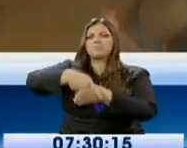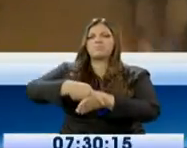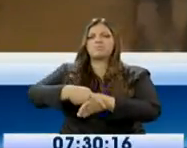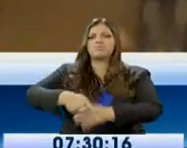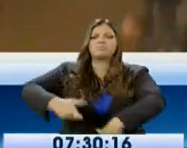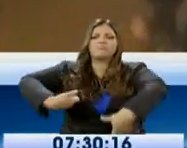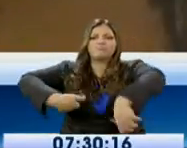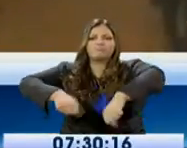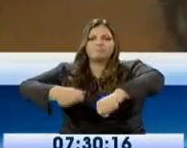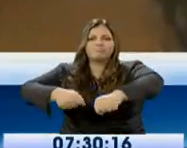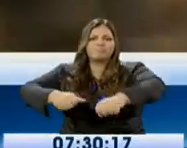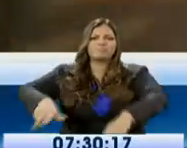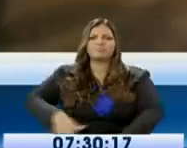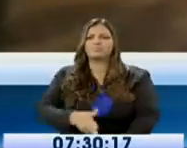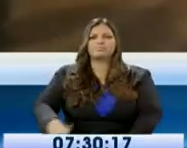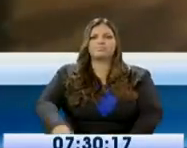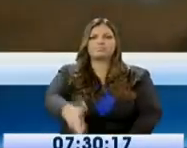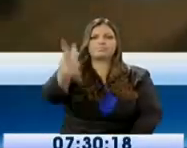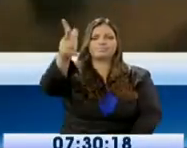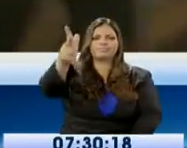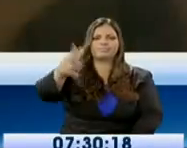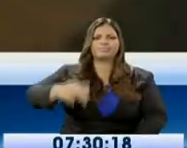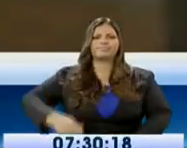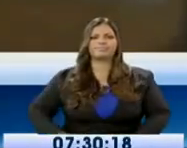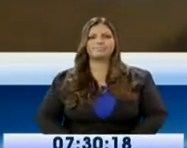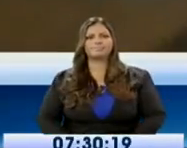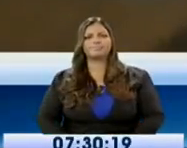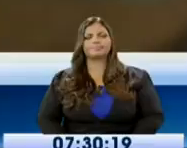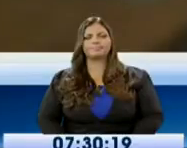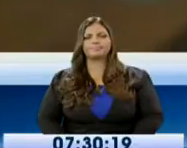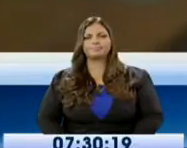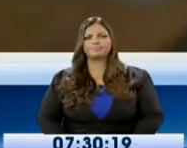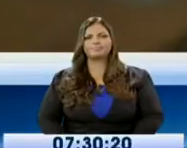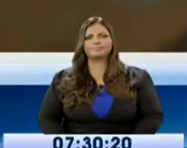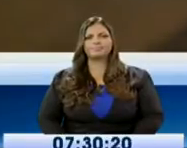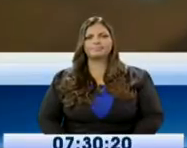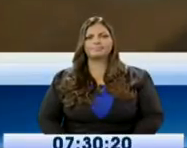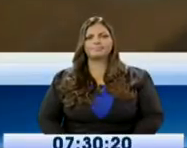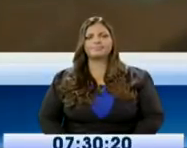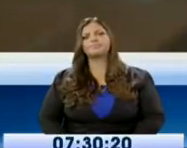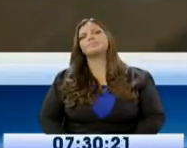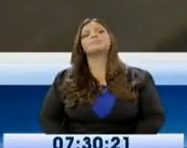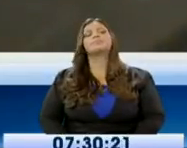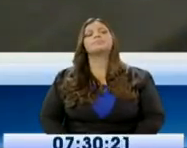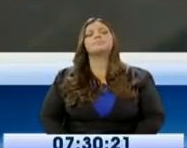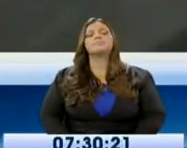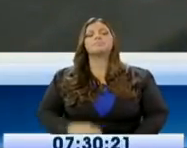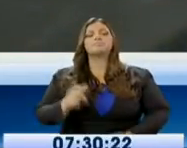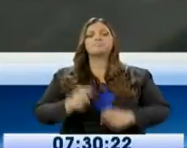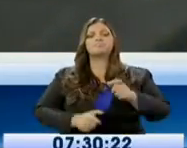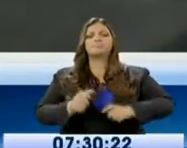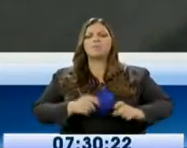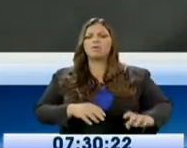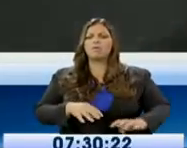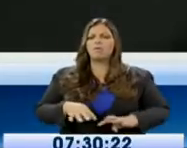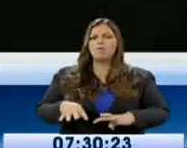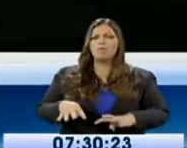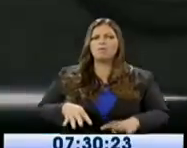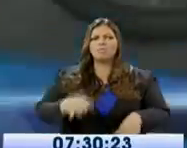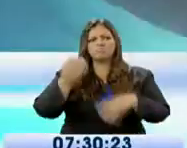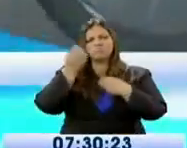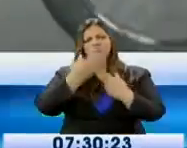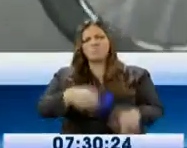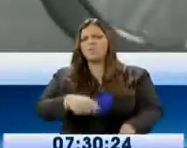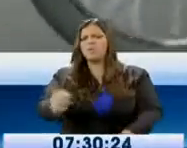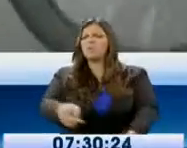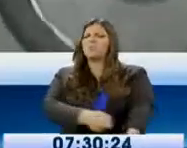y junto con su compinche desaparecieron del lugar. En el sitio, algunos habitantes indicaron que casos como